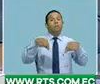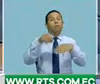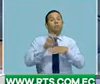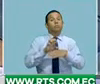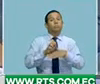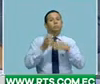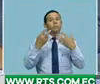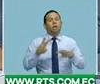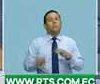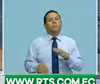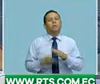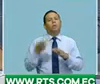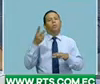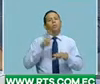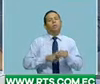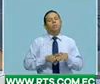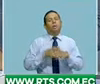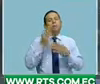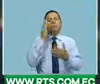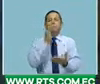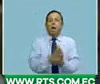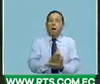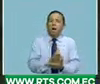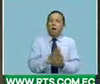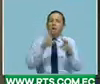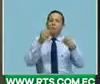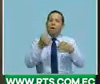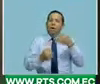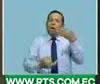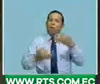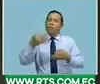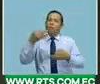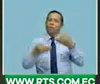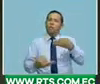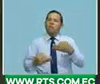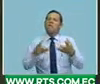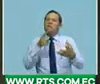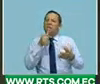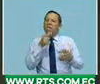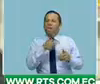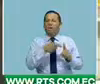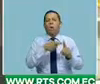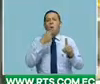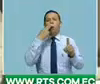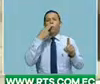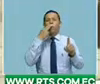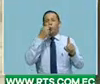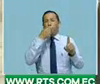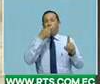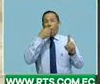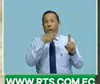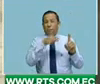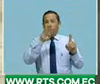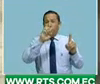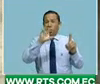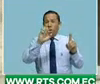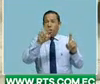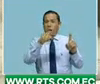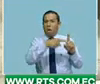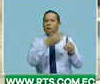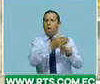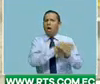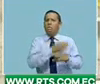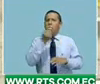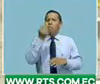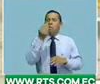En ocasión se suspendió la audiencia de juzgamiento contra el expresidente Abdalá Bucaram Ortiz por el presunto delito de tráfico ilegal de armas.